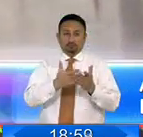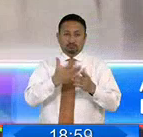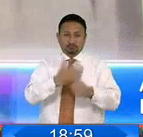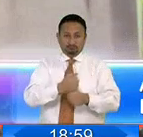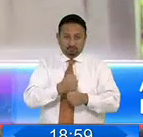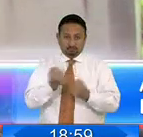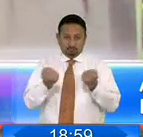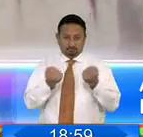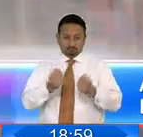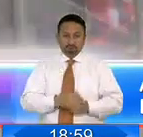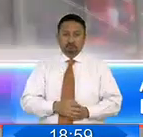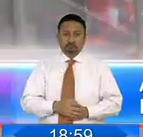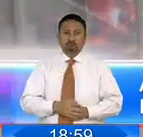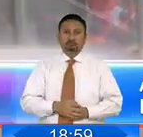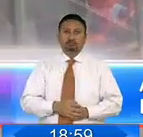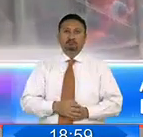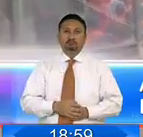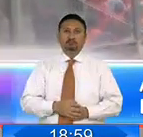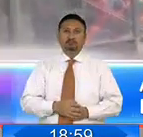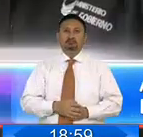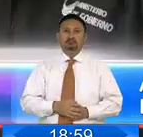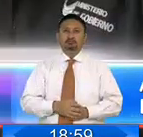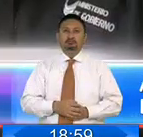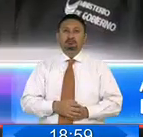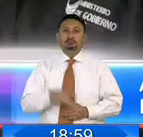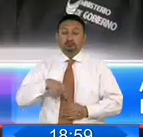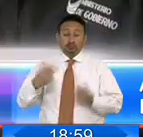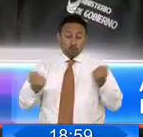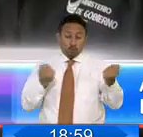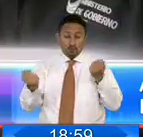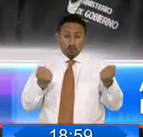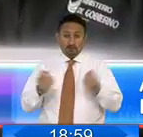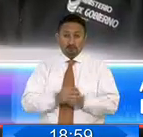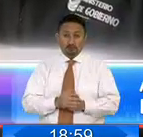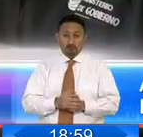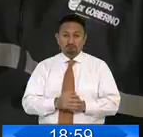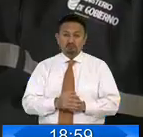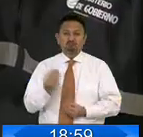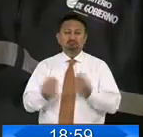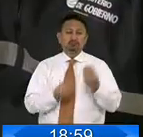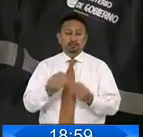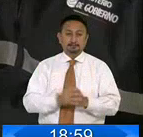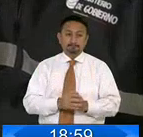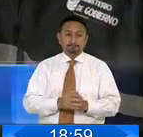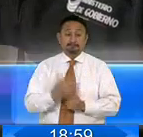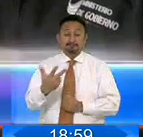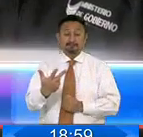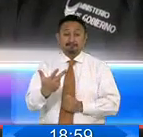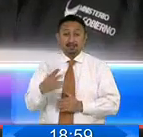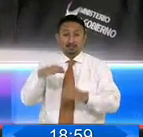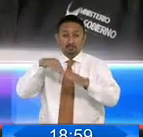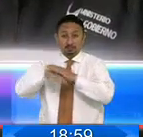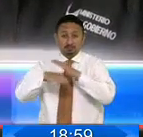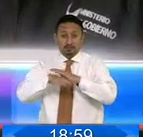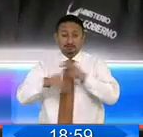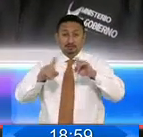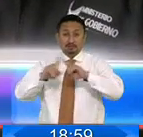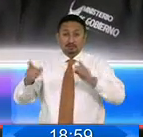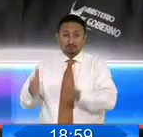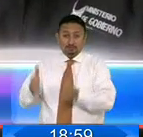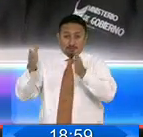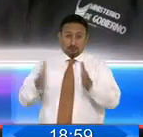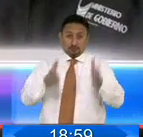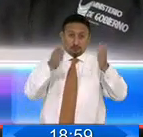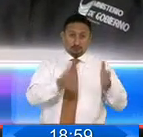penitenciario que vivió una etapa de esos obra estos operativos han consistido en realizar tres requisas a las diferentes áreas